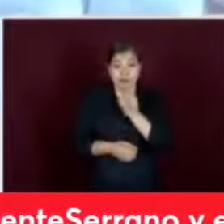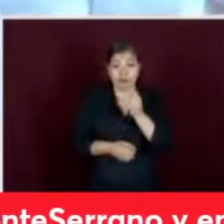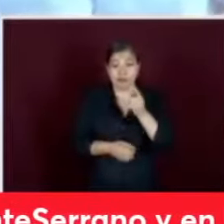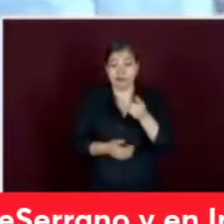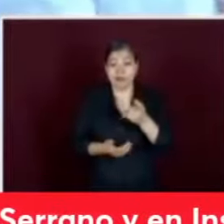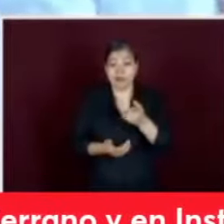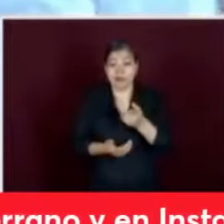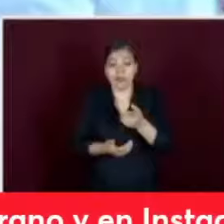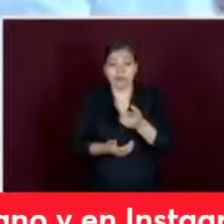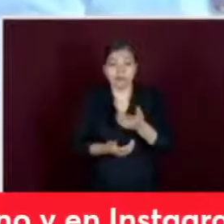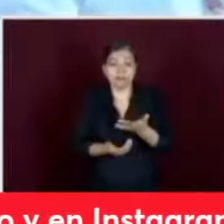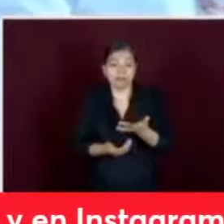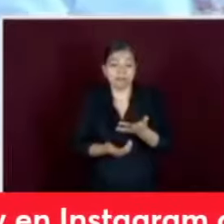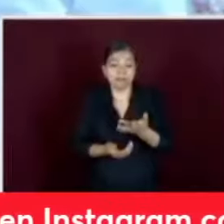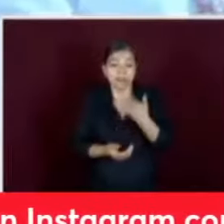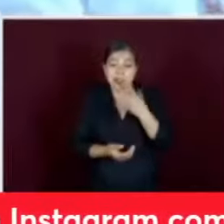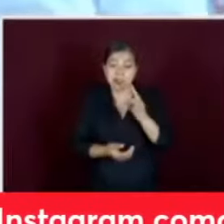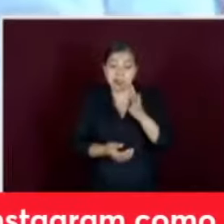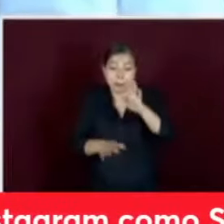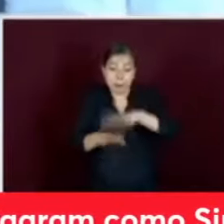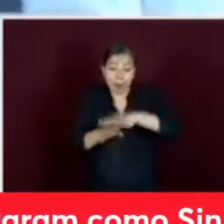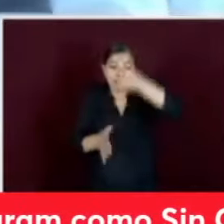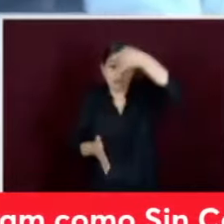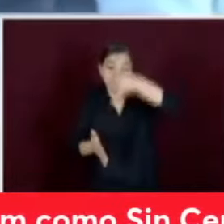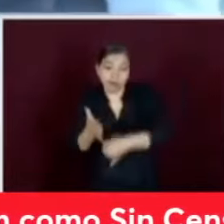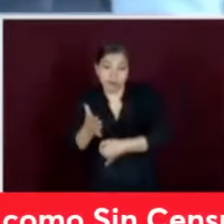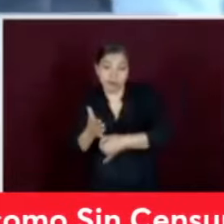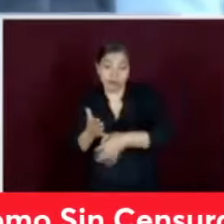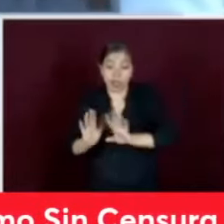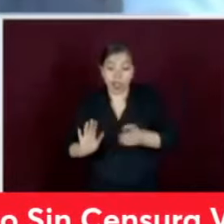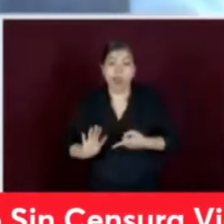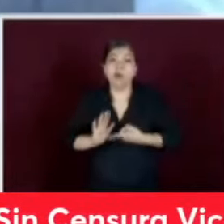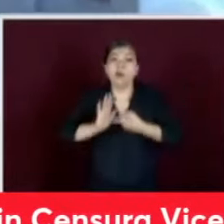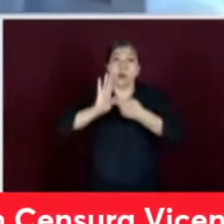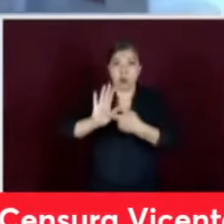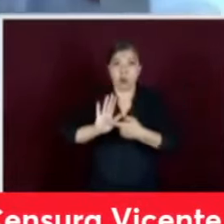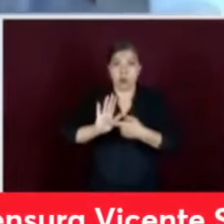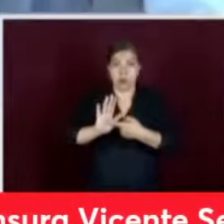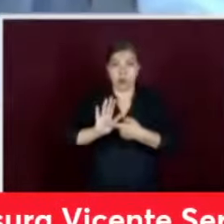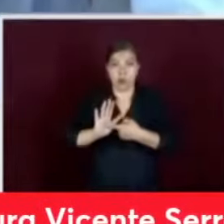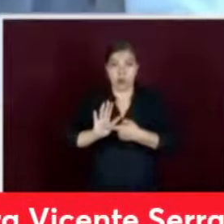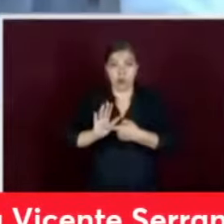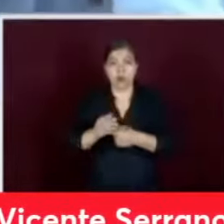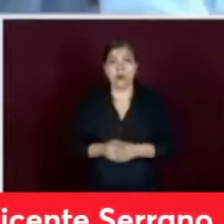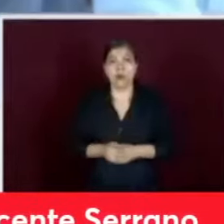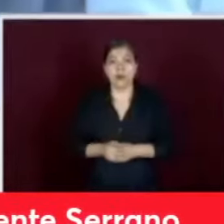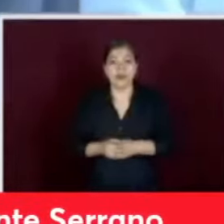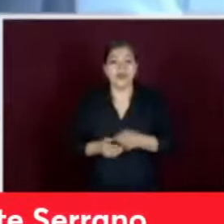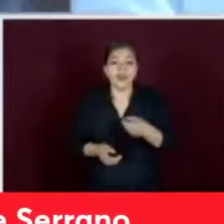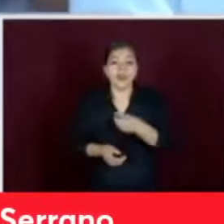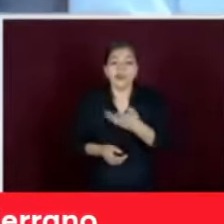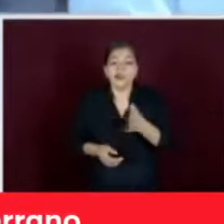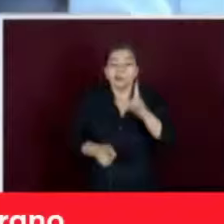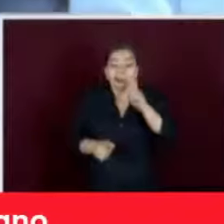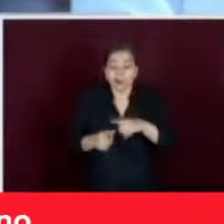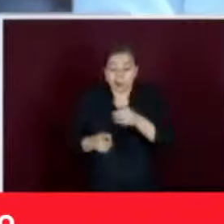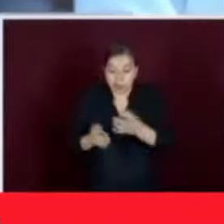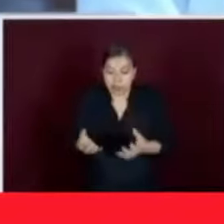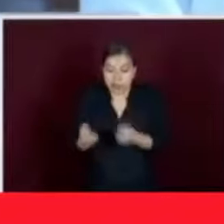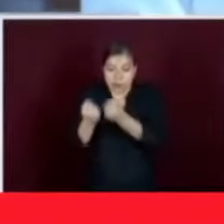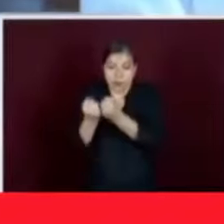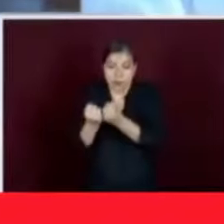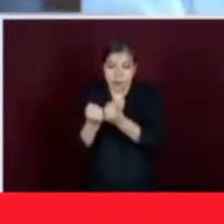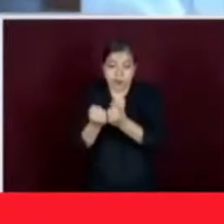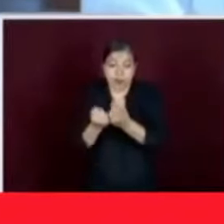profundo. Se demostró que es errónea la visión que sostiene que no debe